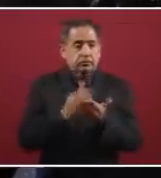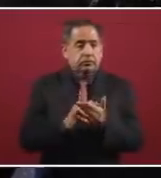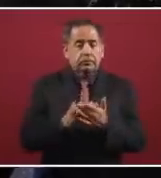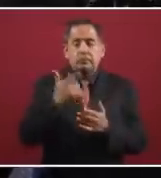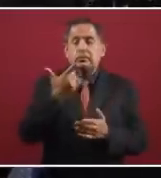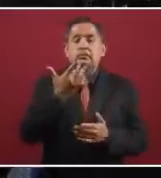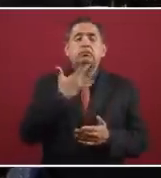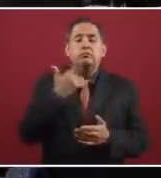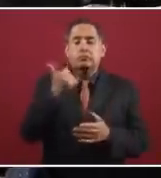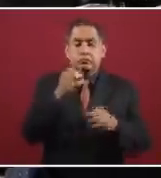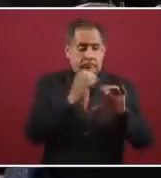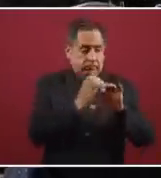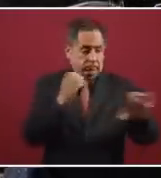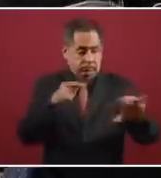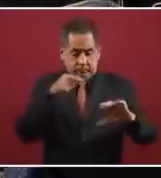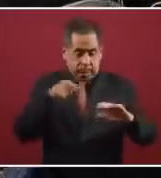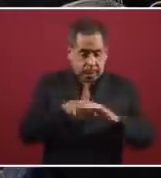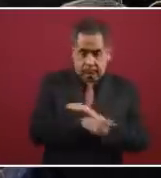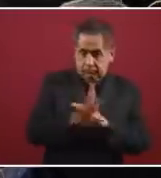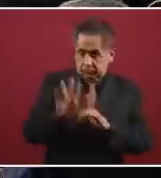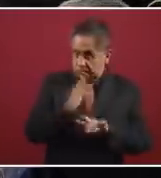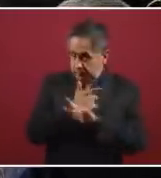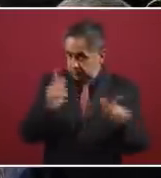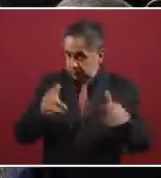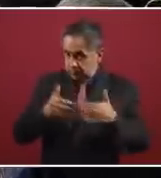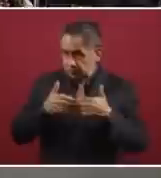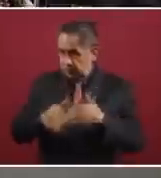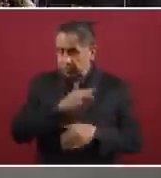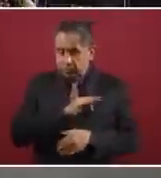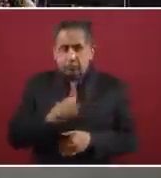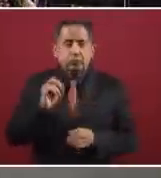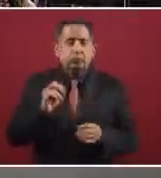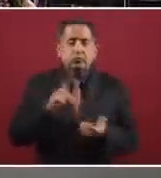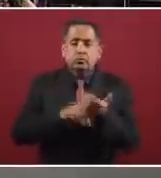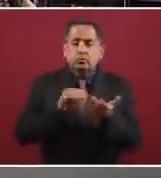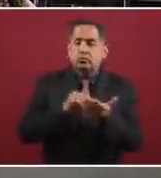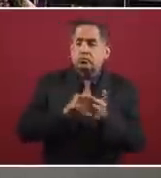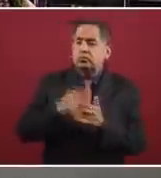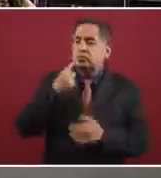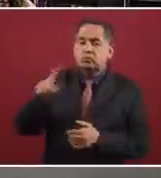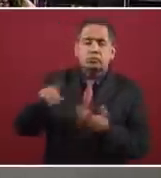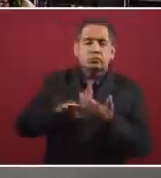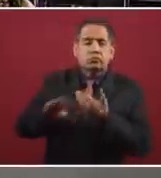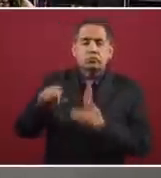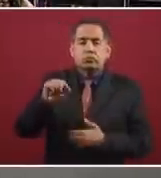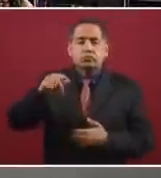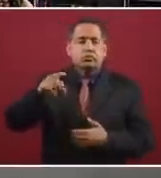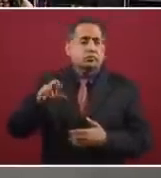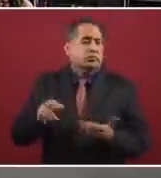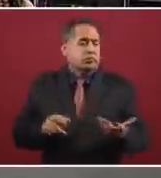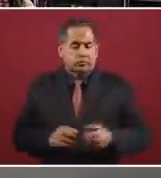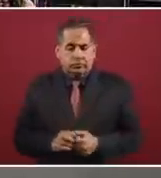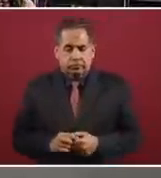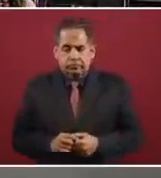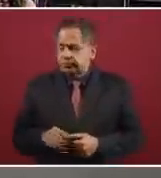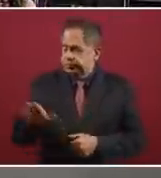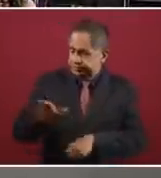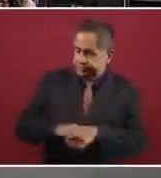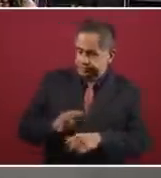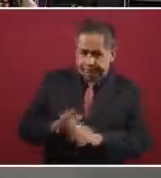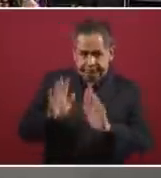cualquier litigio legal como procedimientos de amparo. Sí, ya legalmente